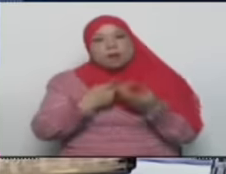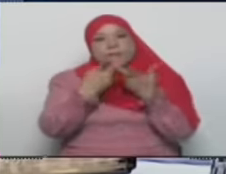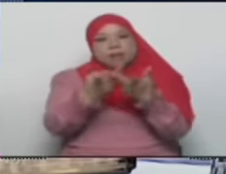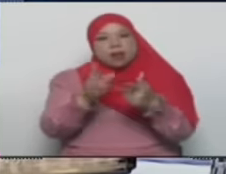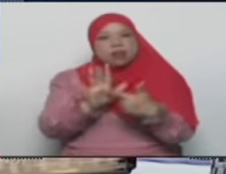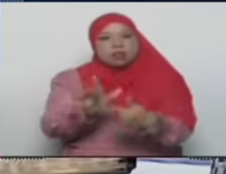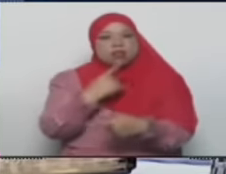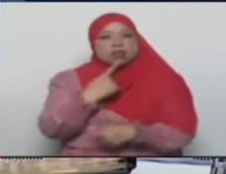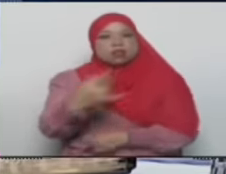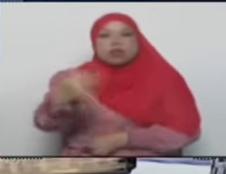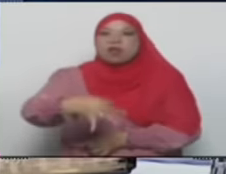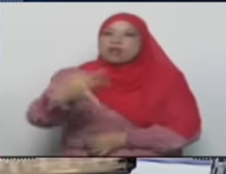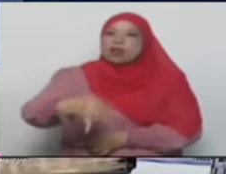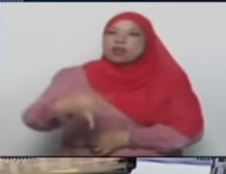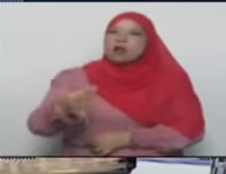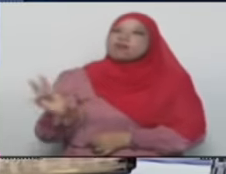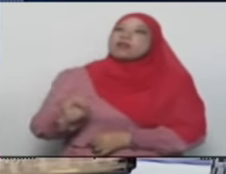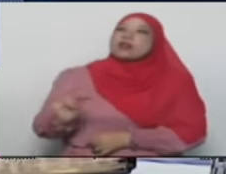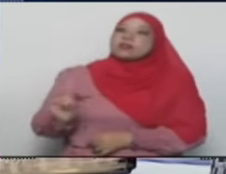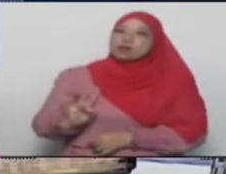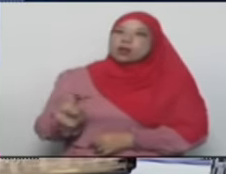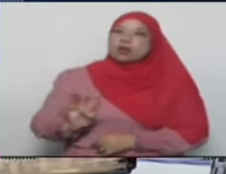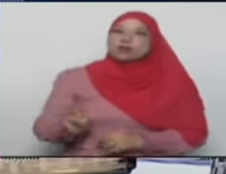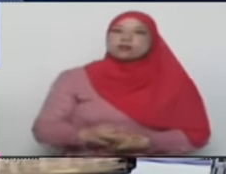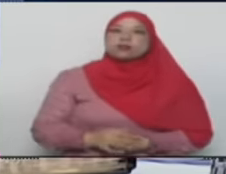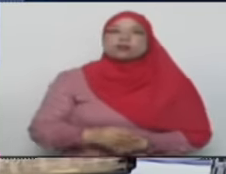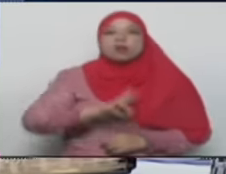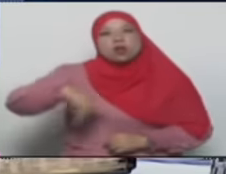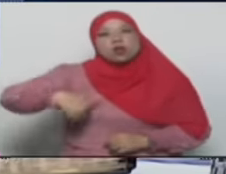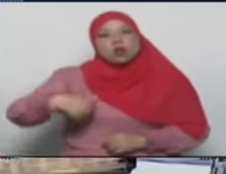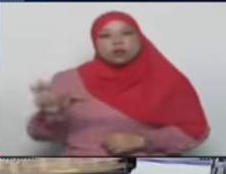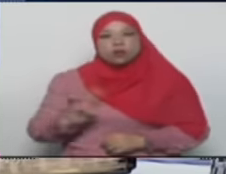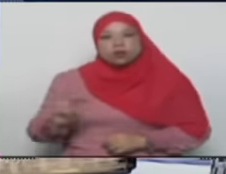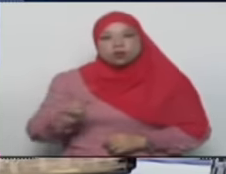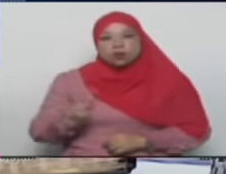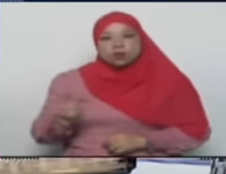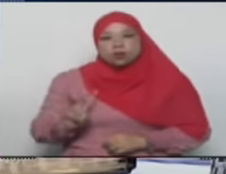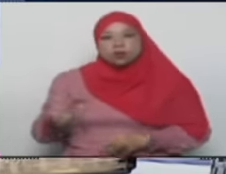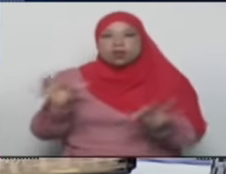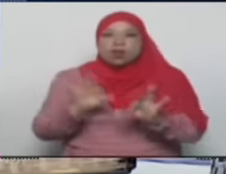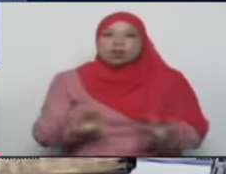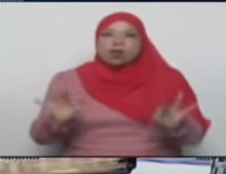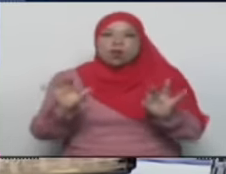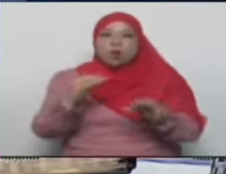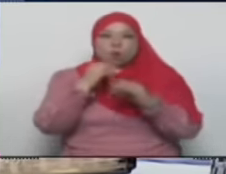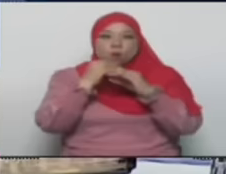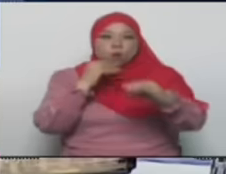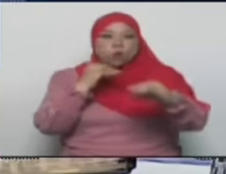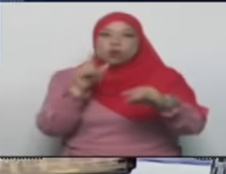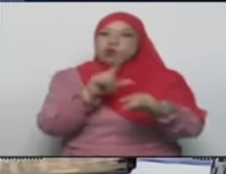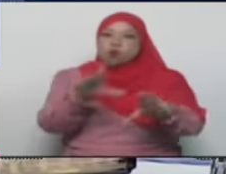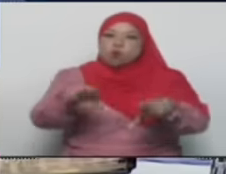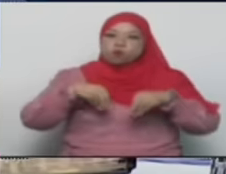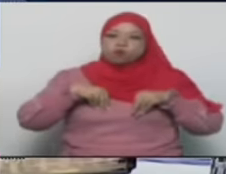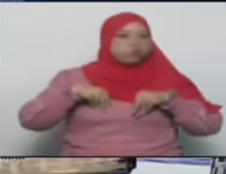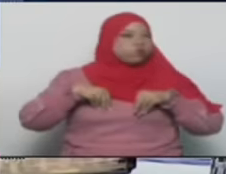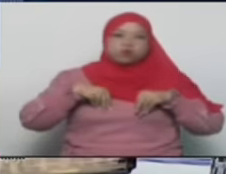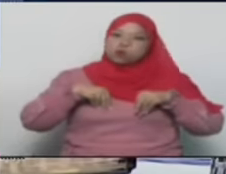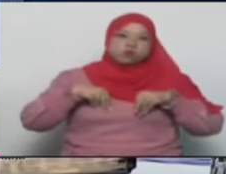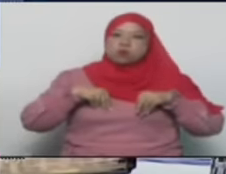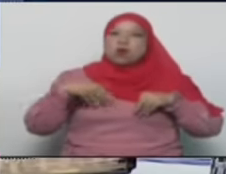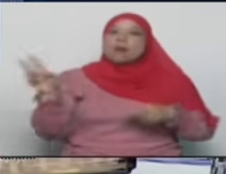decir las verdades. Y Venezuela, a nuestra Venezuela amada, nadie la va a callar. Nosotros vamos a seguir diciendo las verdades,